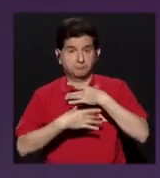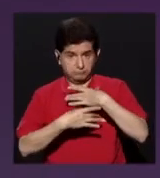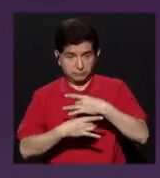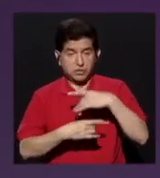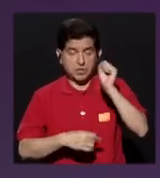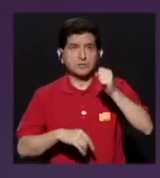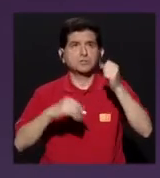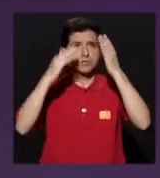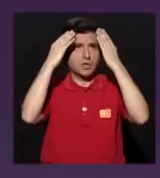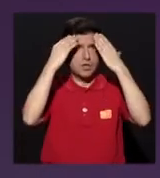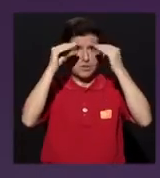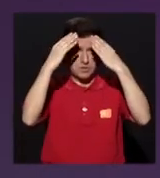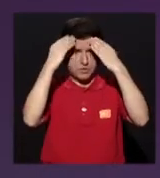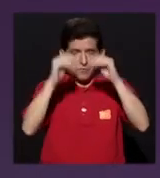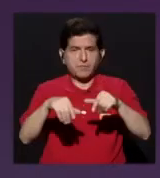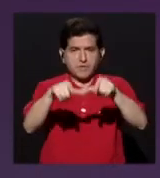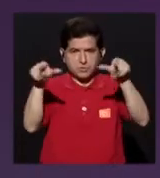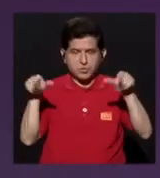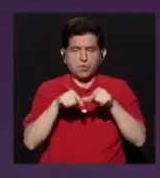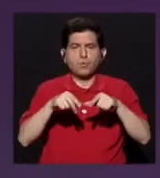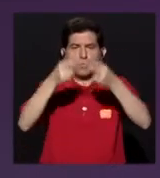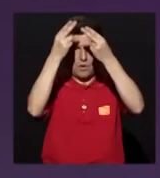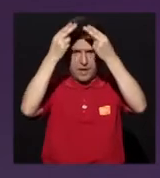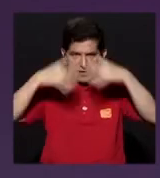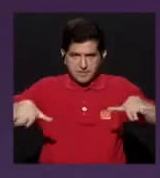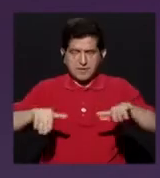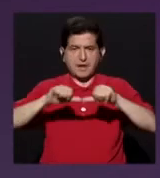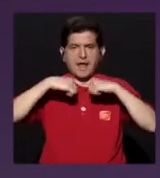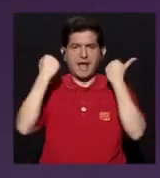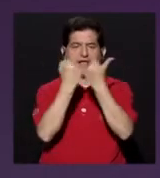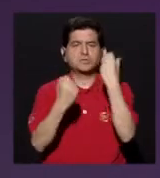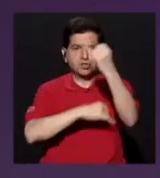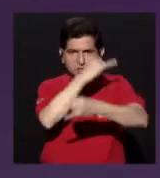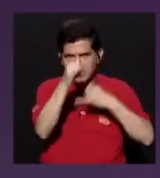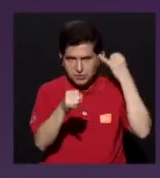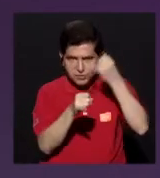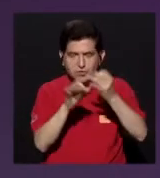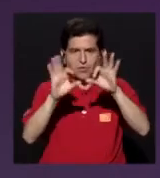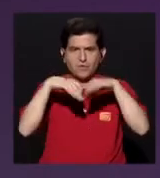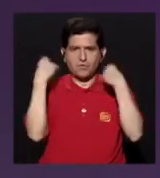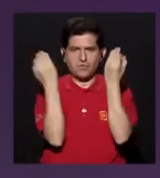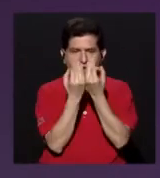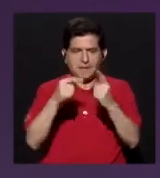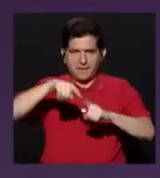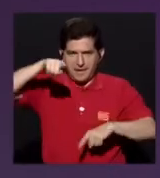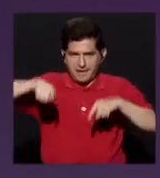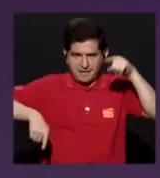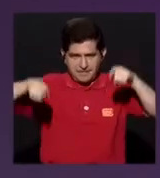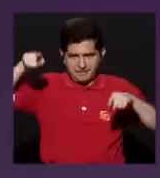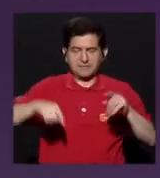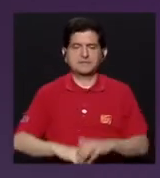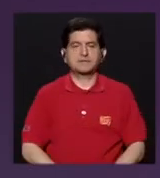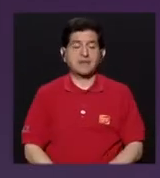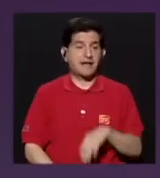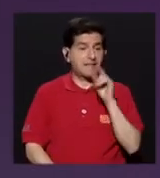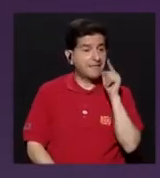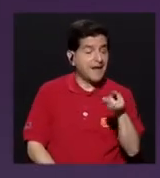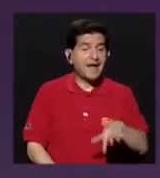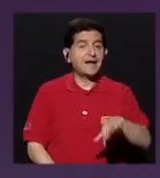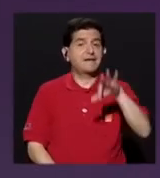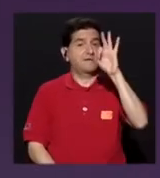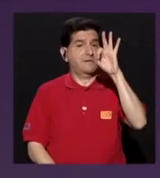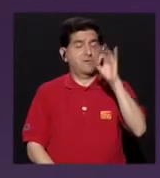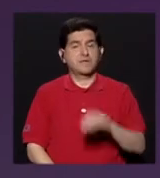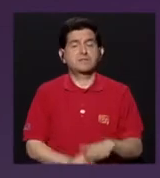dar la información de la página web de la Asociación Internacional de Familias por la Diversidad, porque ahí van a